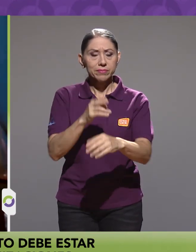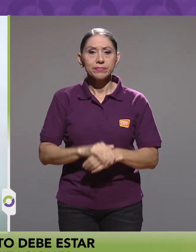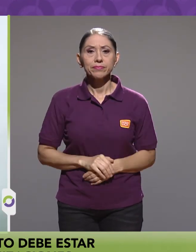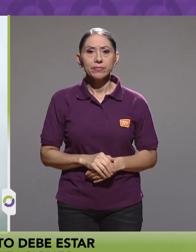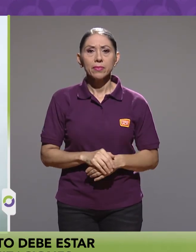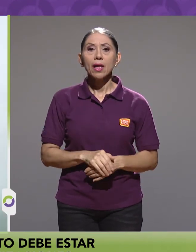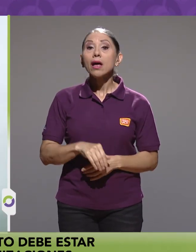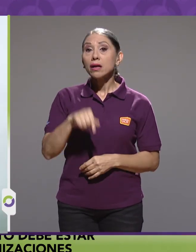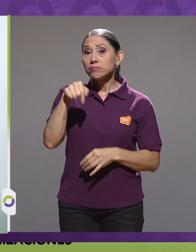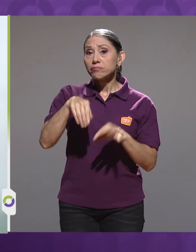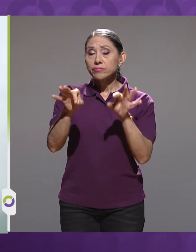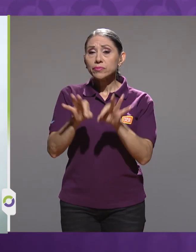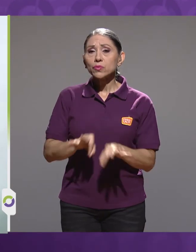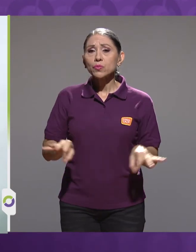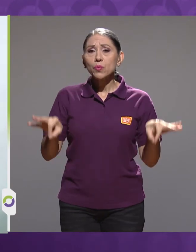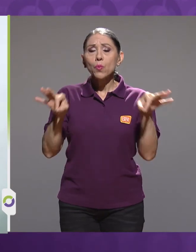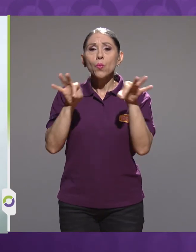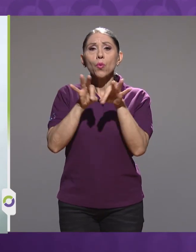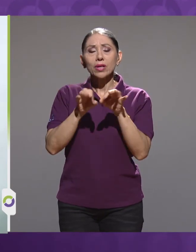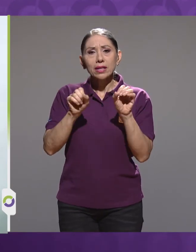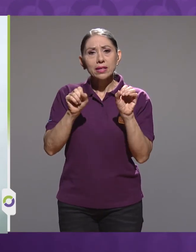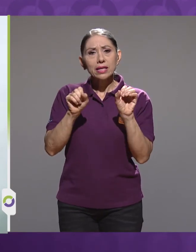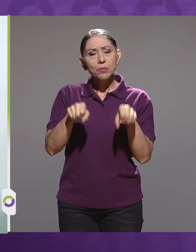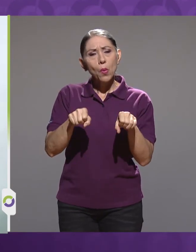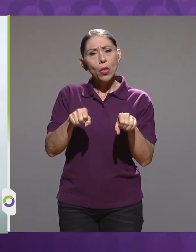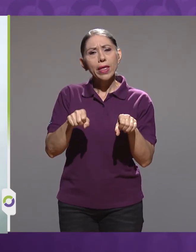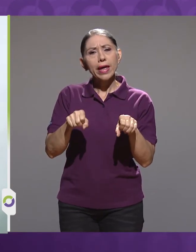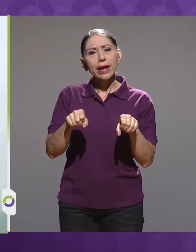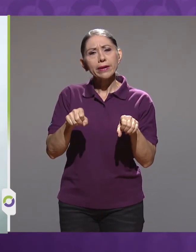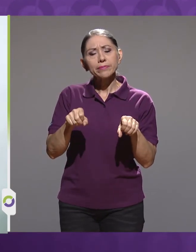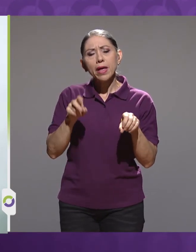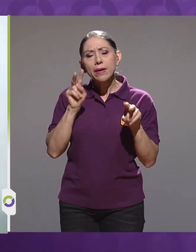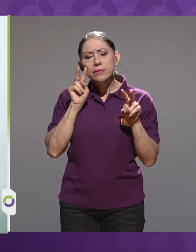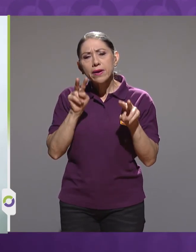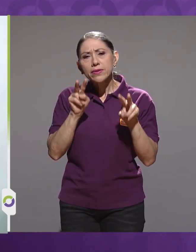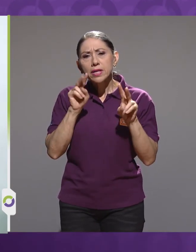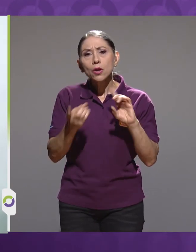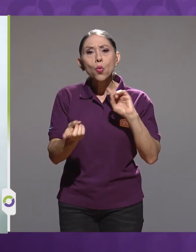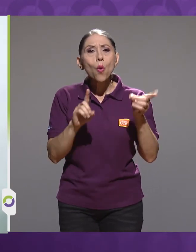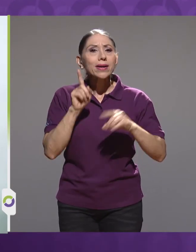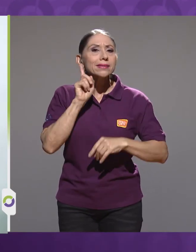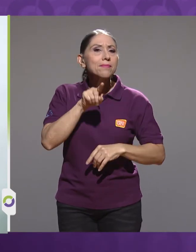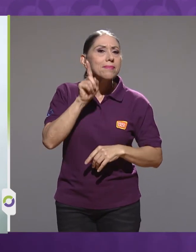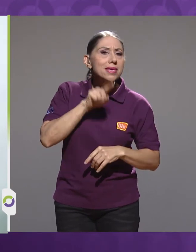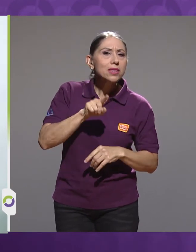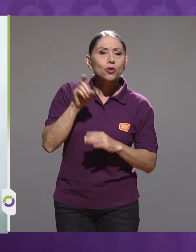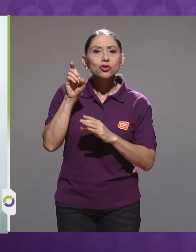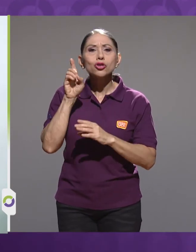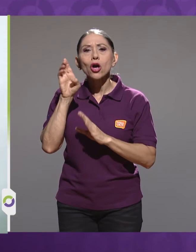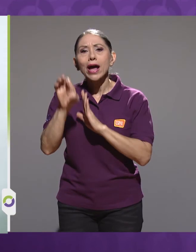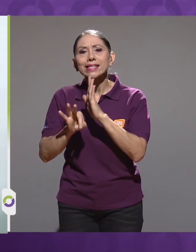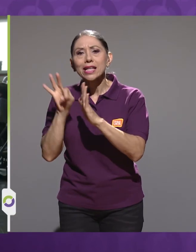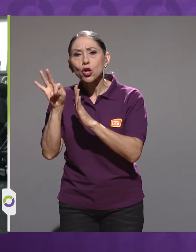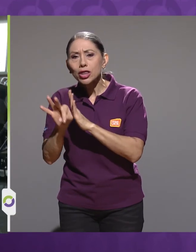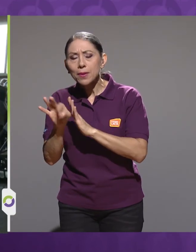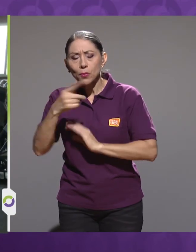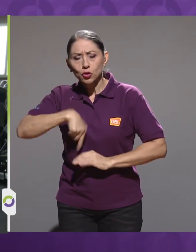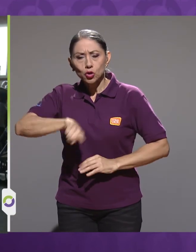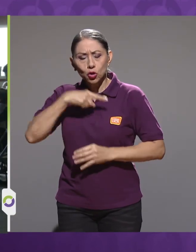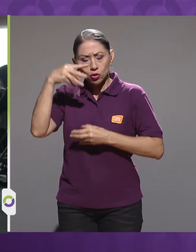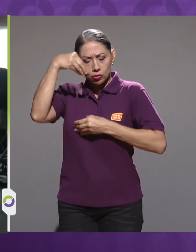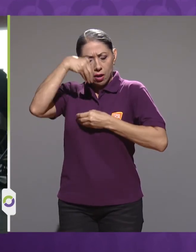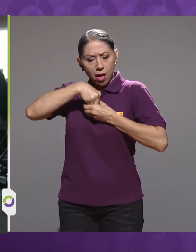tema. Okay, yo creo que aquí lo importante es poder revisar, ¿verdad? Los mitos y los estereotipos con que hemos crecido,